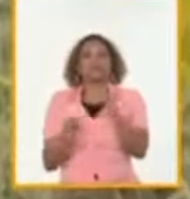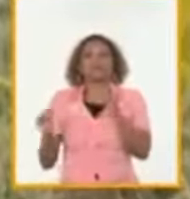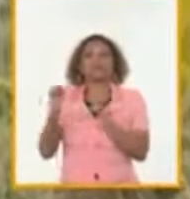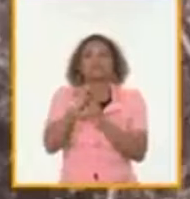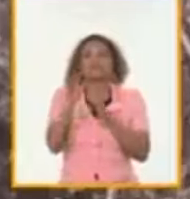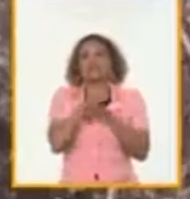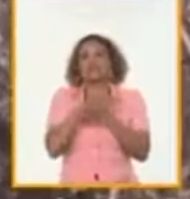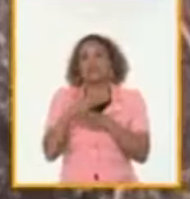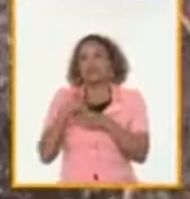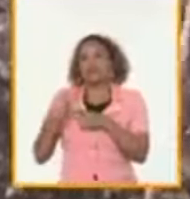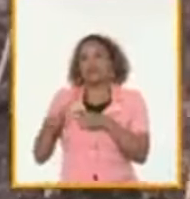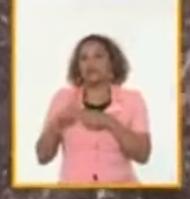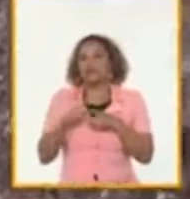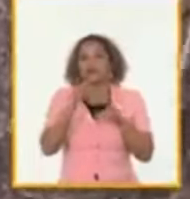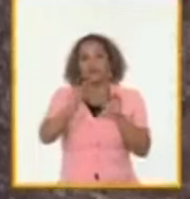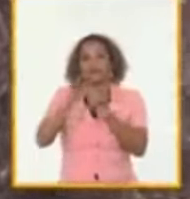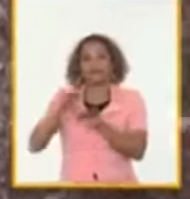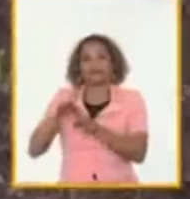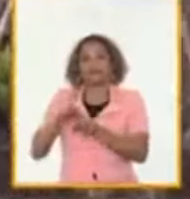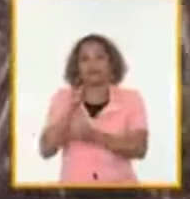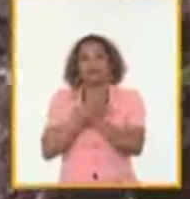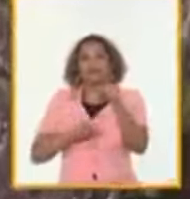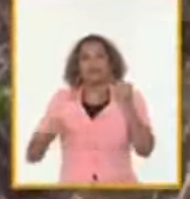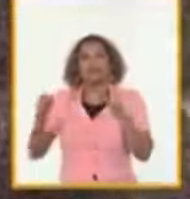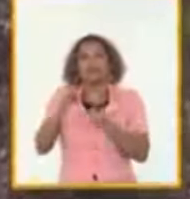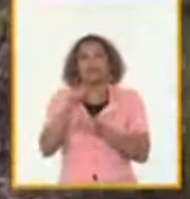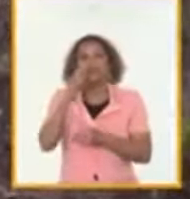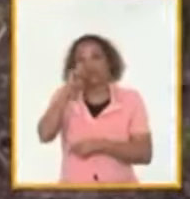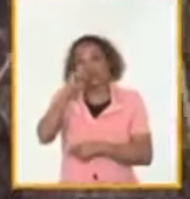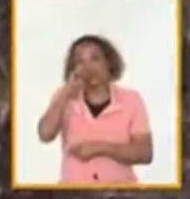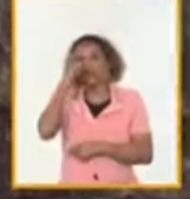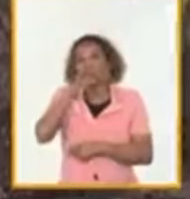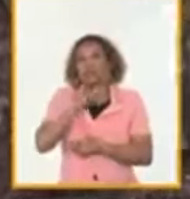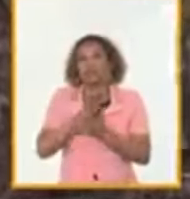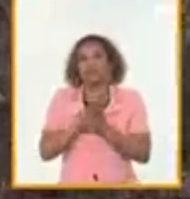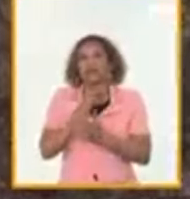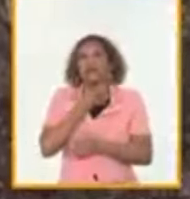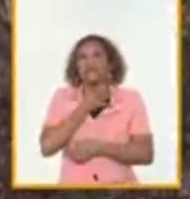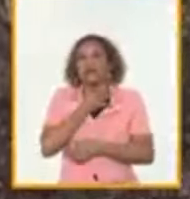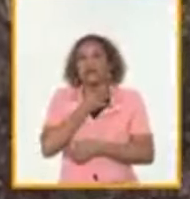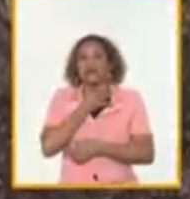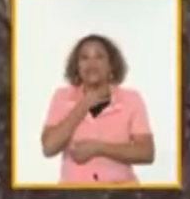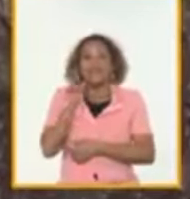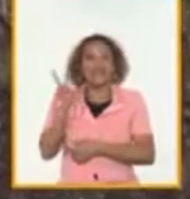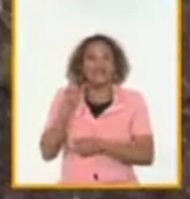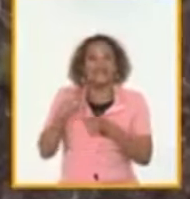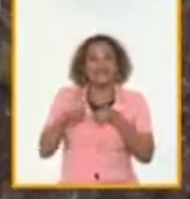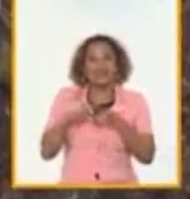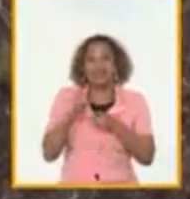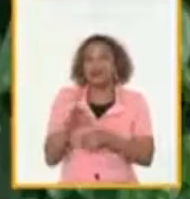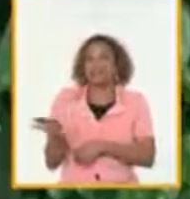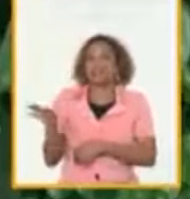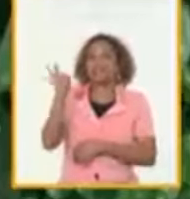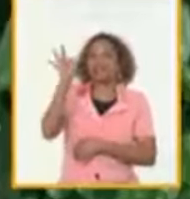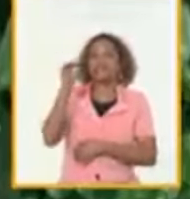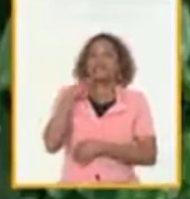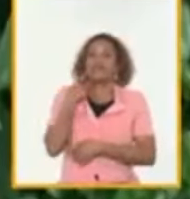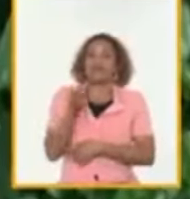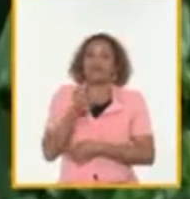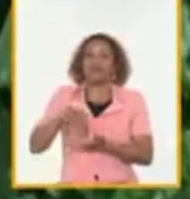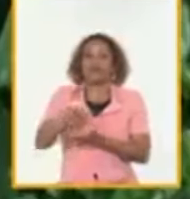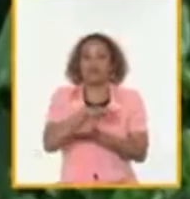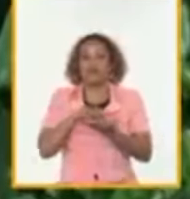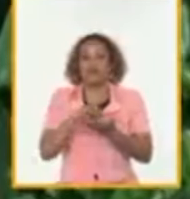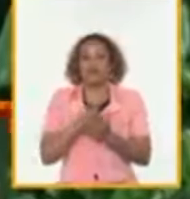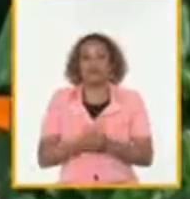renglones de cultivos fundamentalmente el ñame la vianda preferida de esta zona villac clareño que